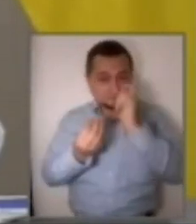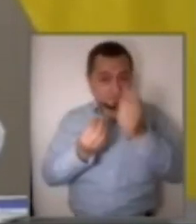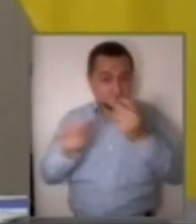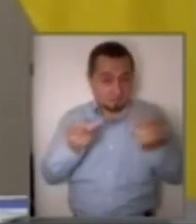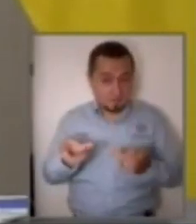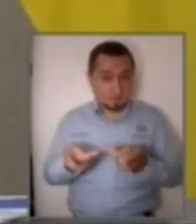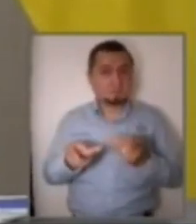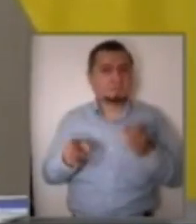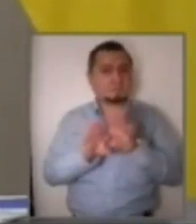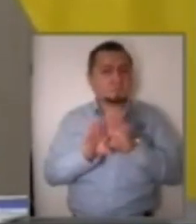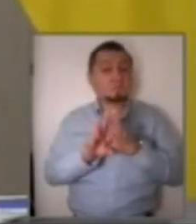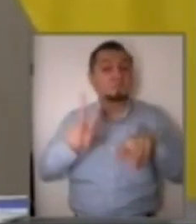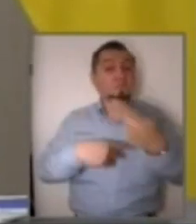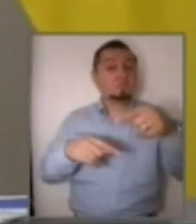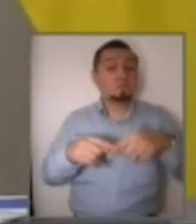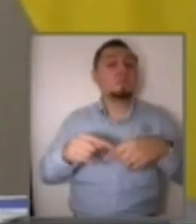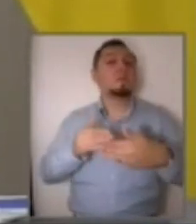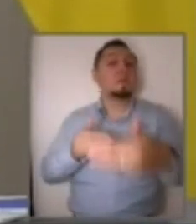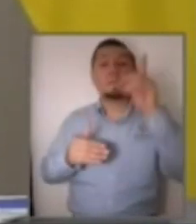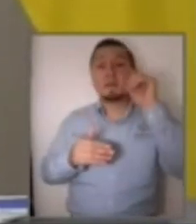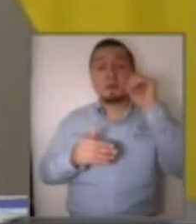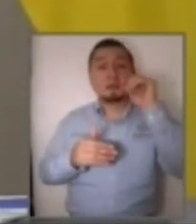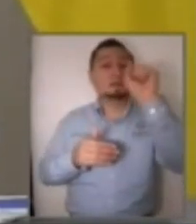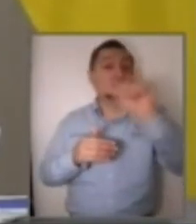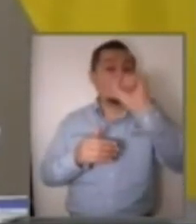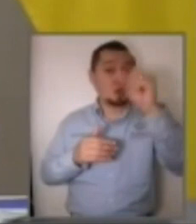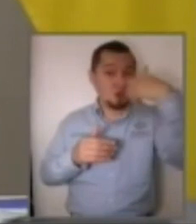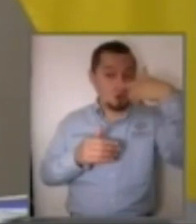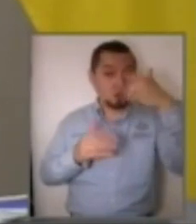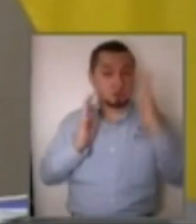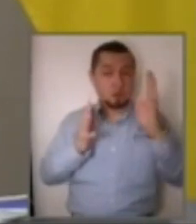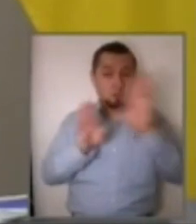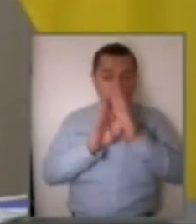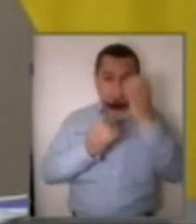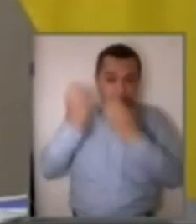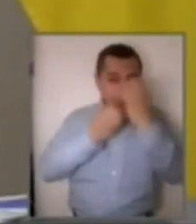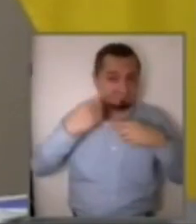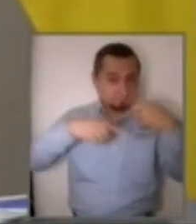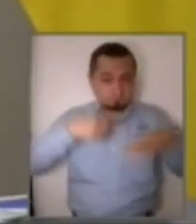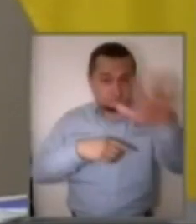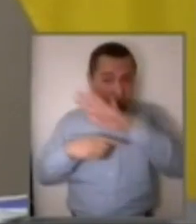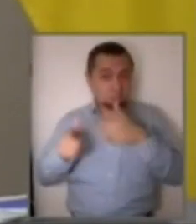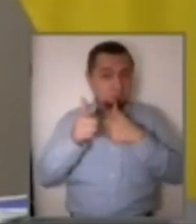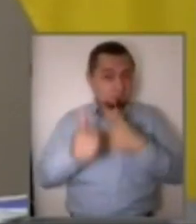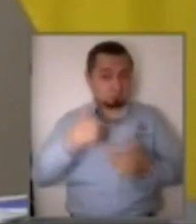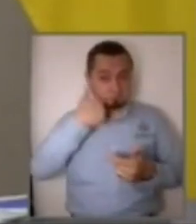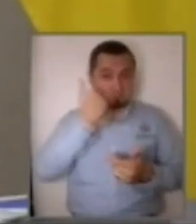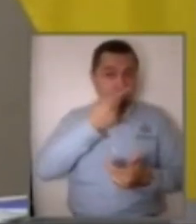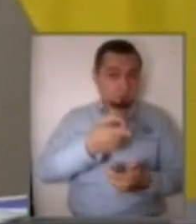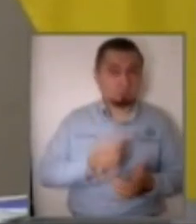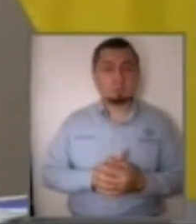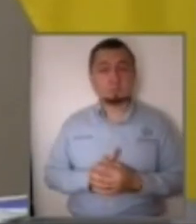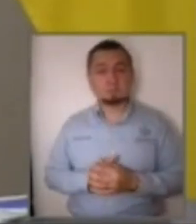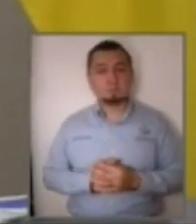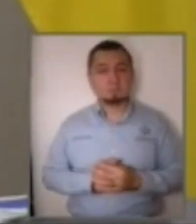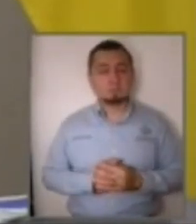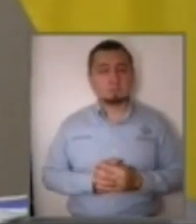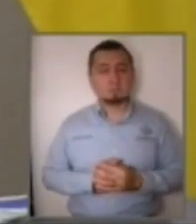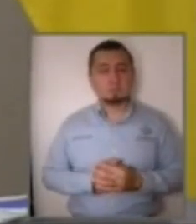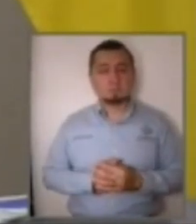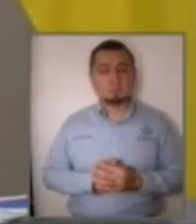voy a anunciar en donde estamos y lo que viene el día de mañana por la noche el sábado nos haremos un balance general y lo que yo quiero